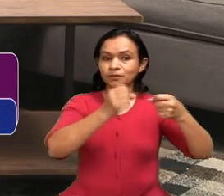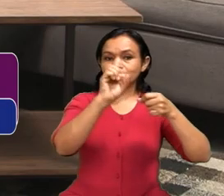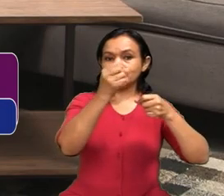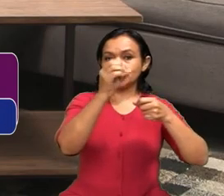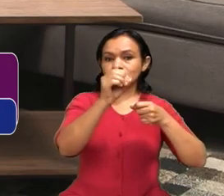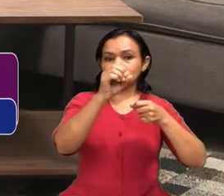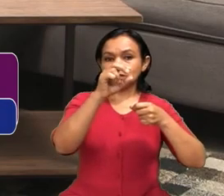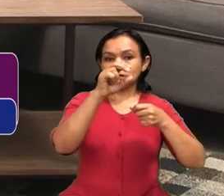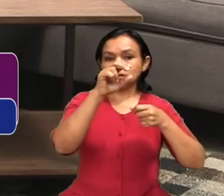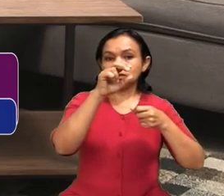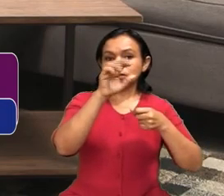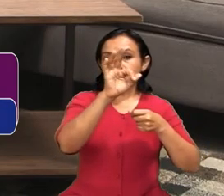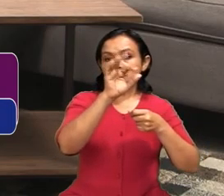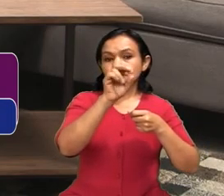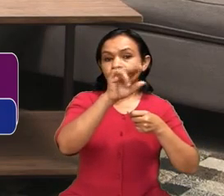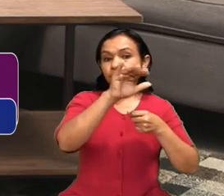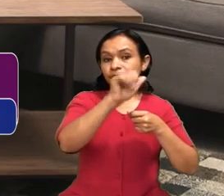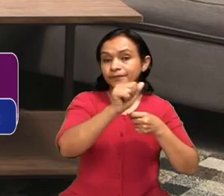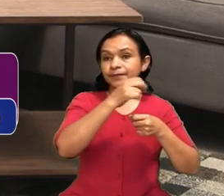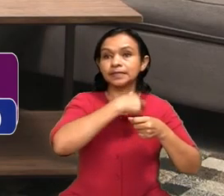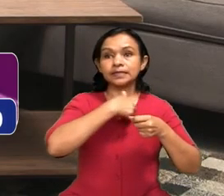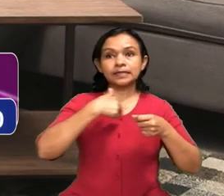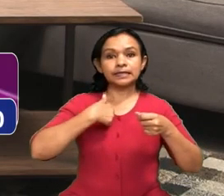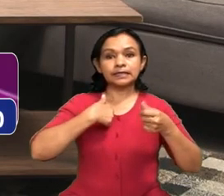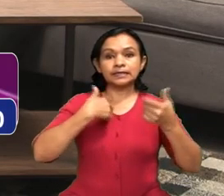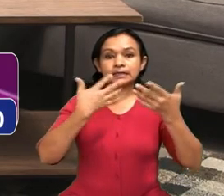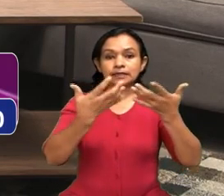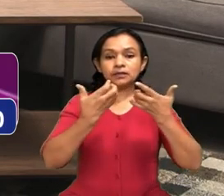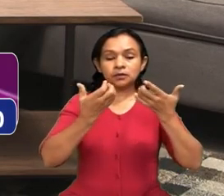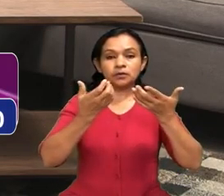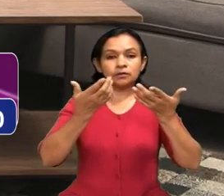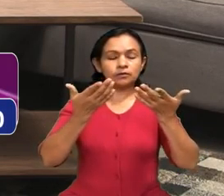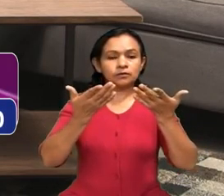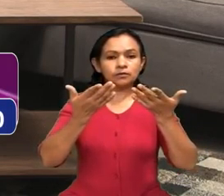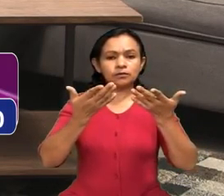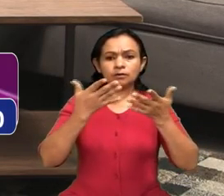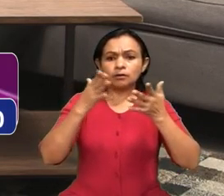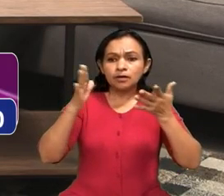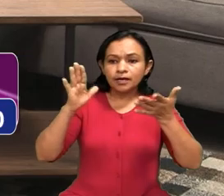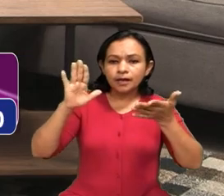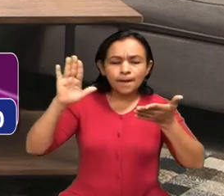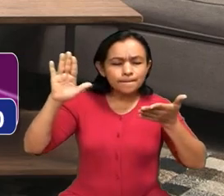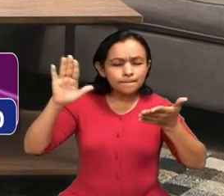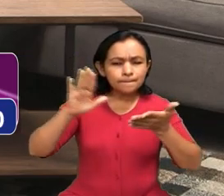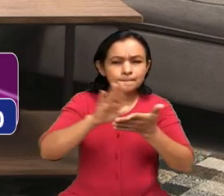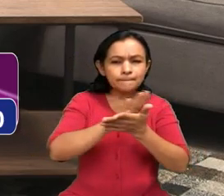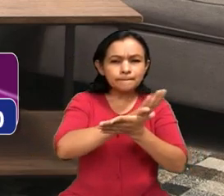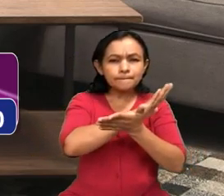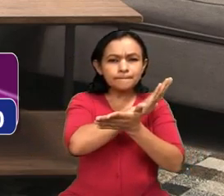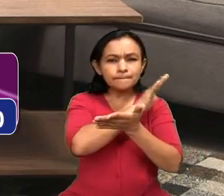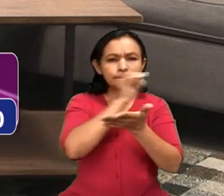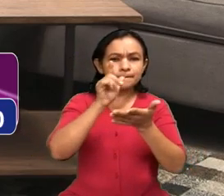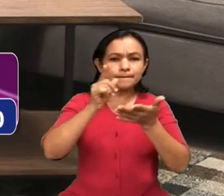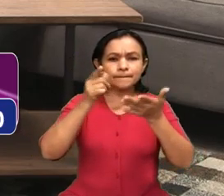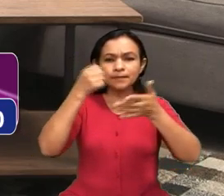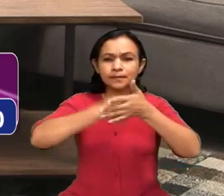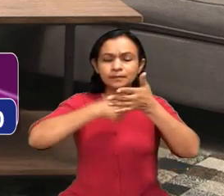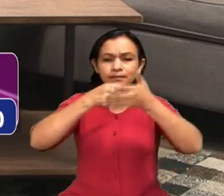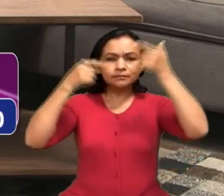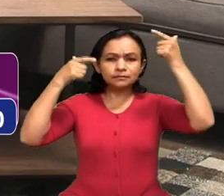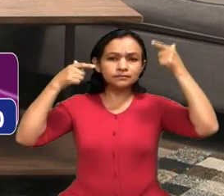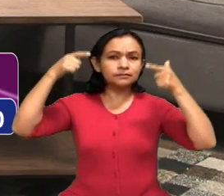ministro de esa casa, queriendo hacer desaparecer la lucha de Sandino. Muchos se preguntan, bueno, ¿y